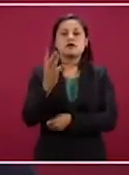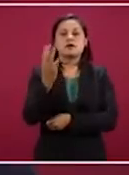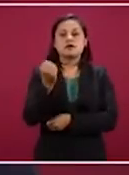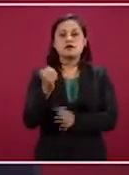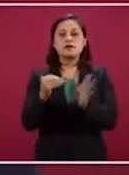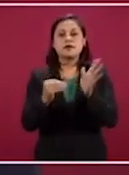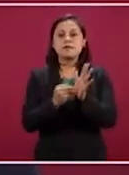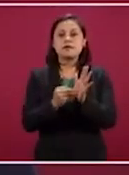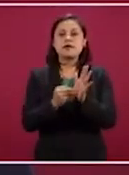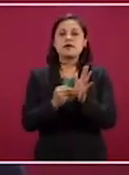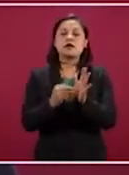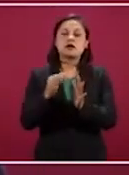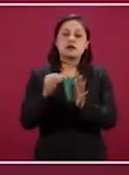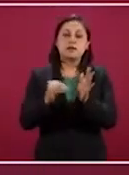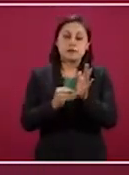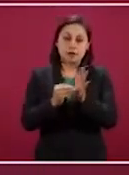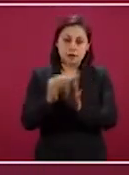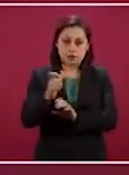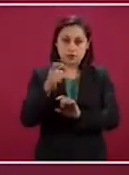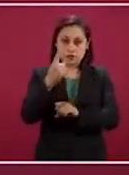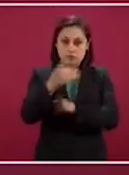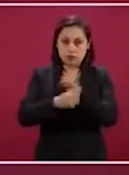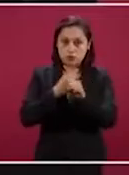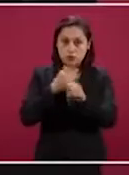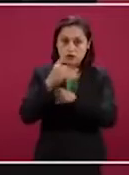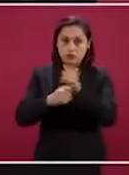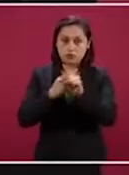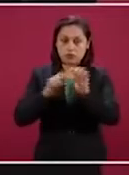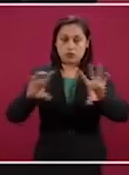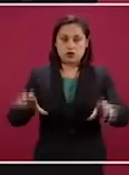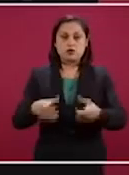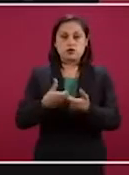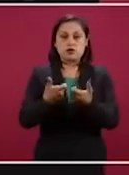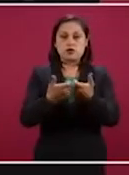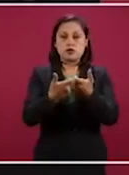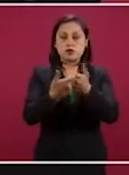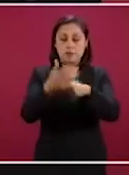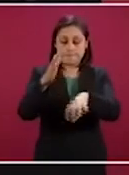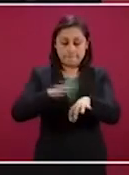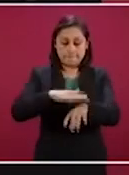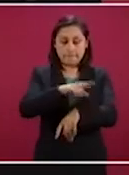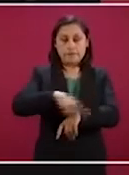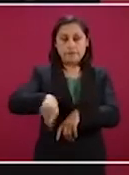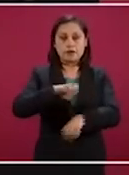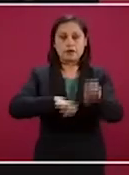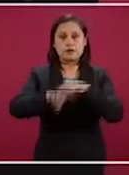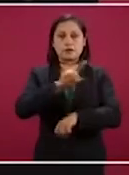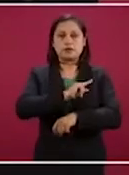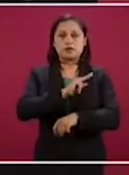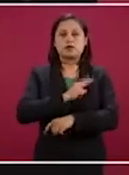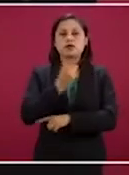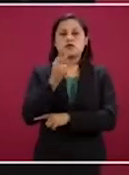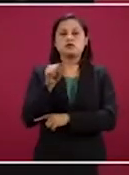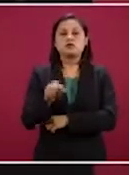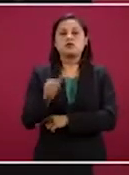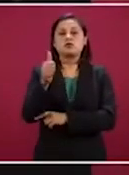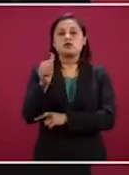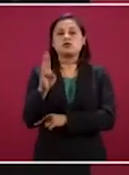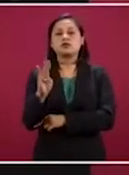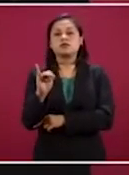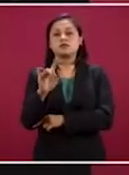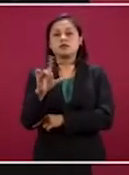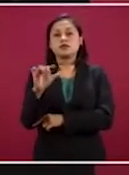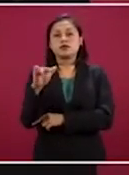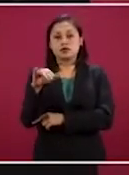para invertir. Y los fondos de inversión privados en México, que tienen 2.6 billones de pesos,